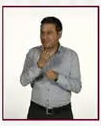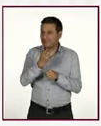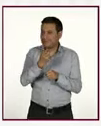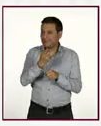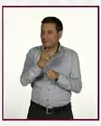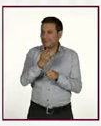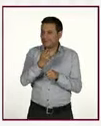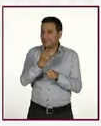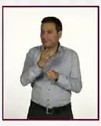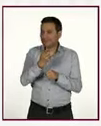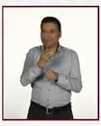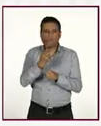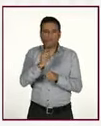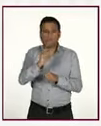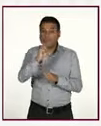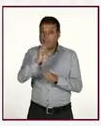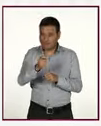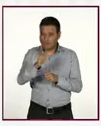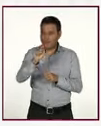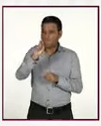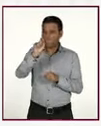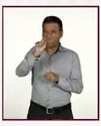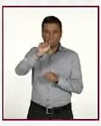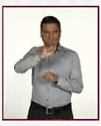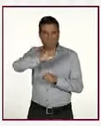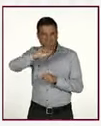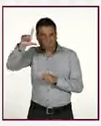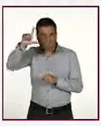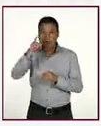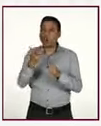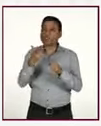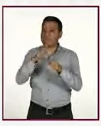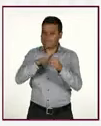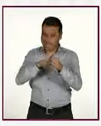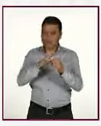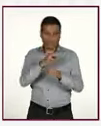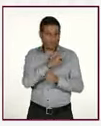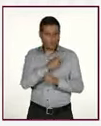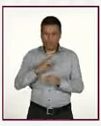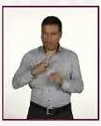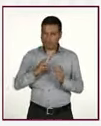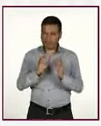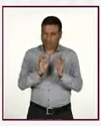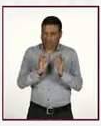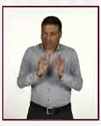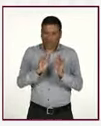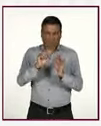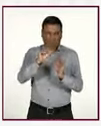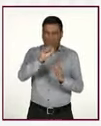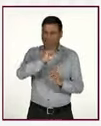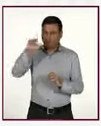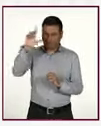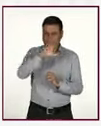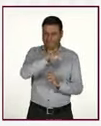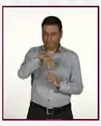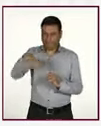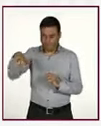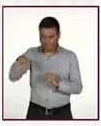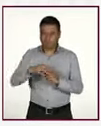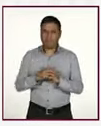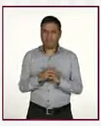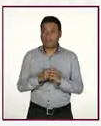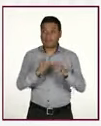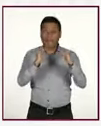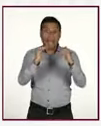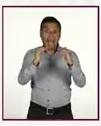en cuestión de especialidades. Ya. El sector salud es el que tiene que estar muy especializado, etcétera. Pero